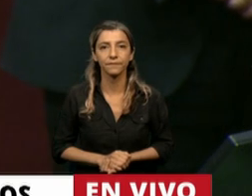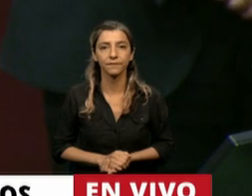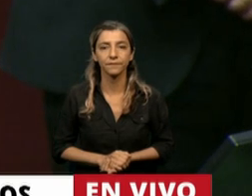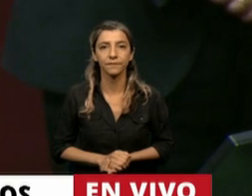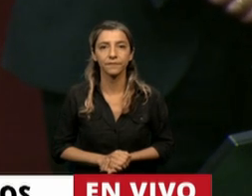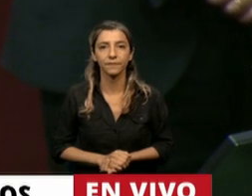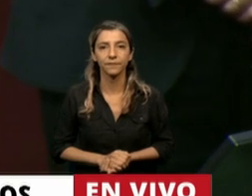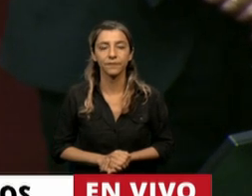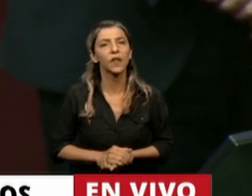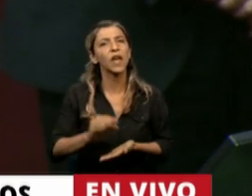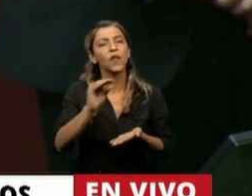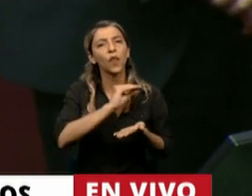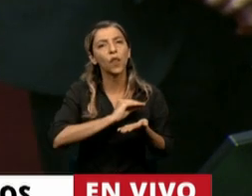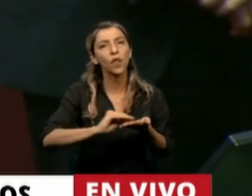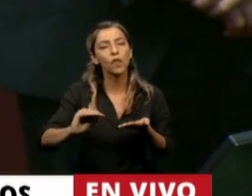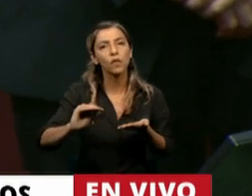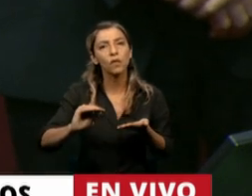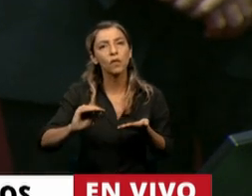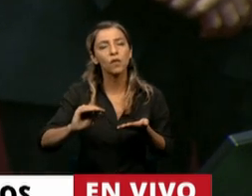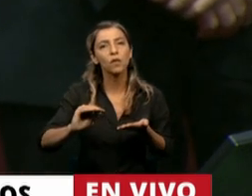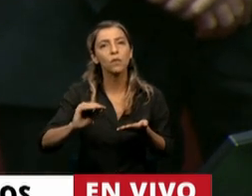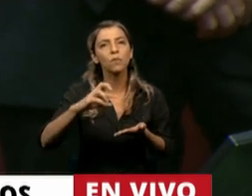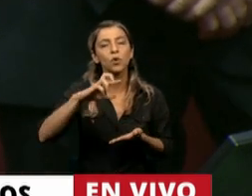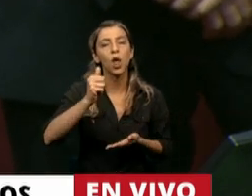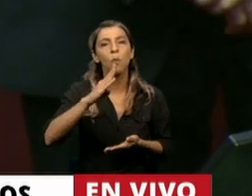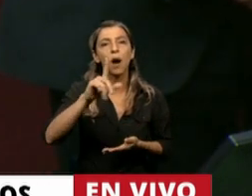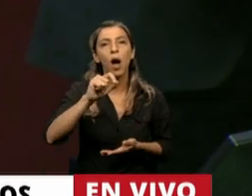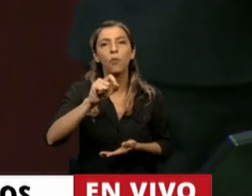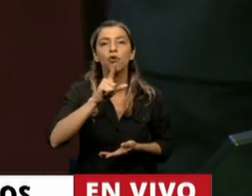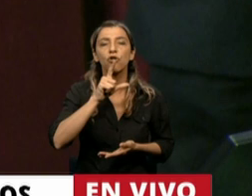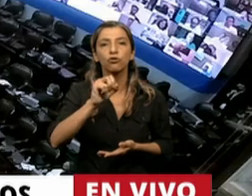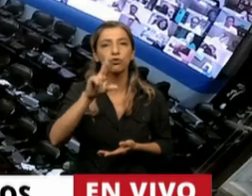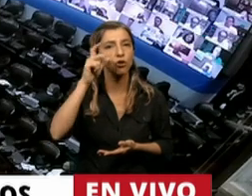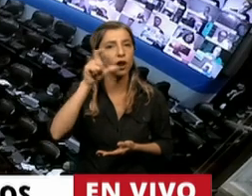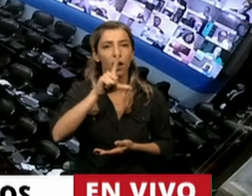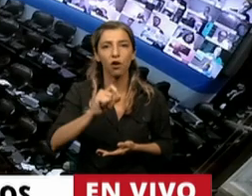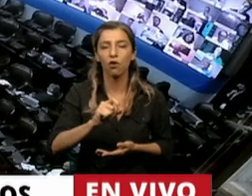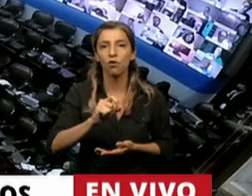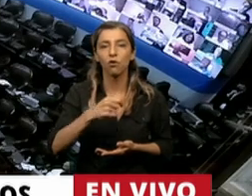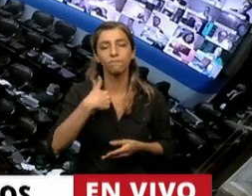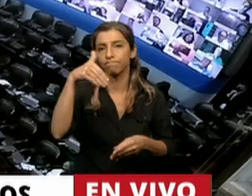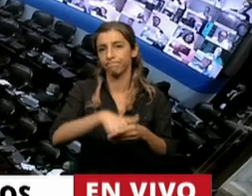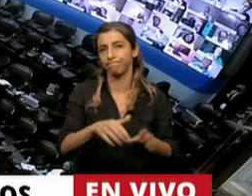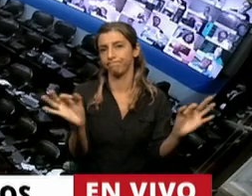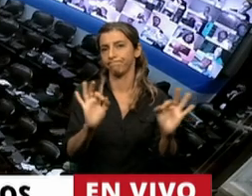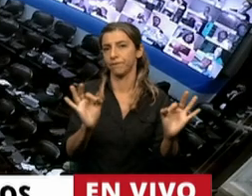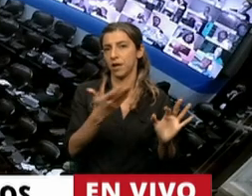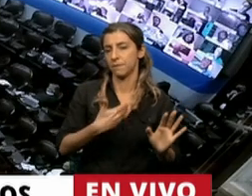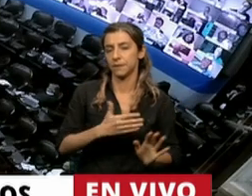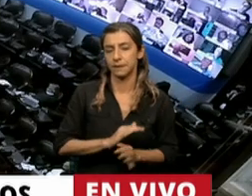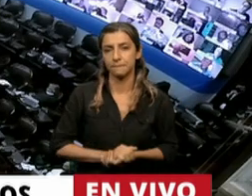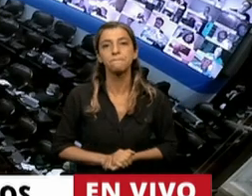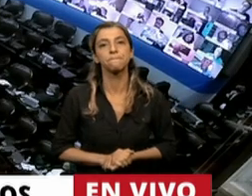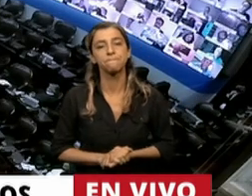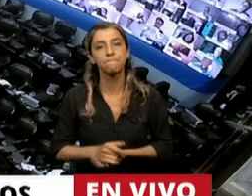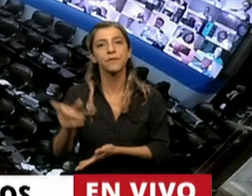diputada diputado Pablo torelo abstención presidente